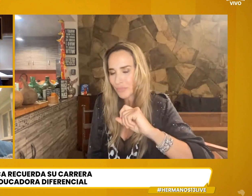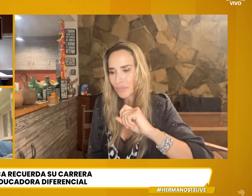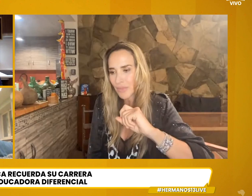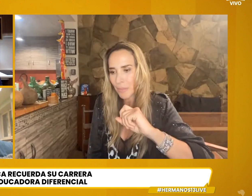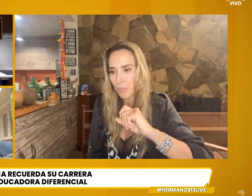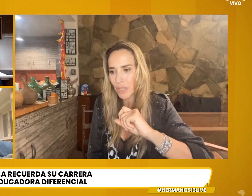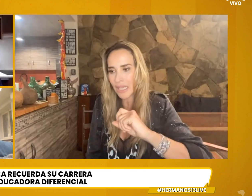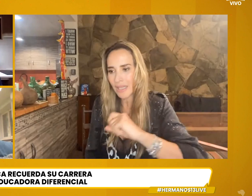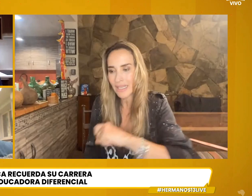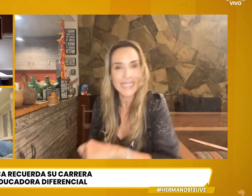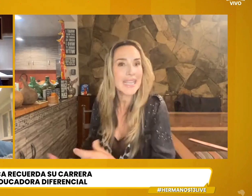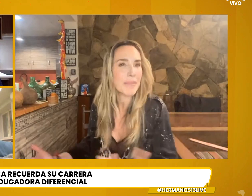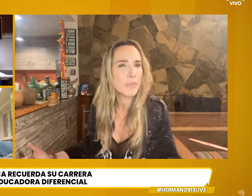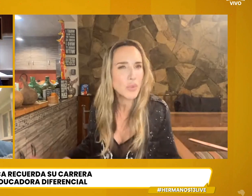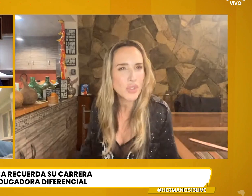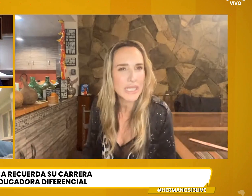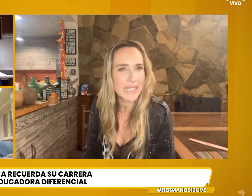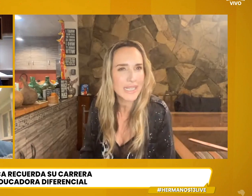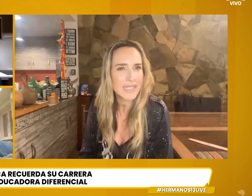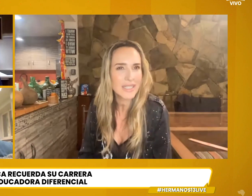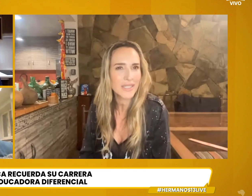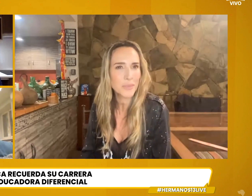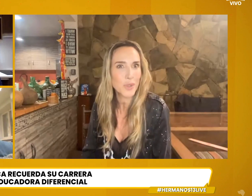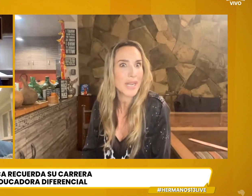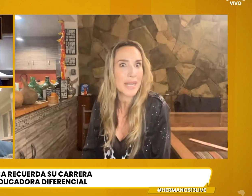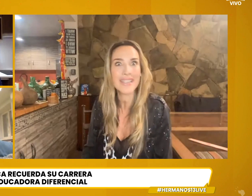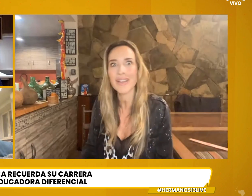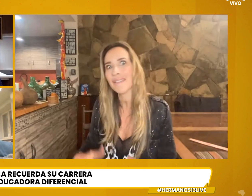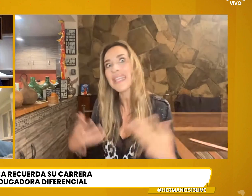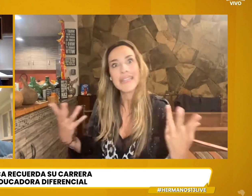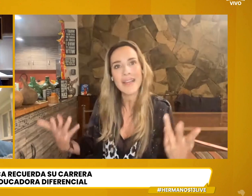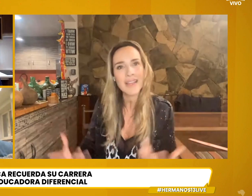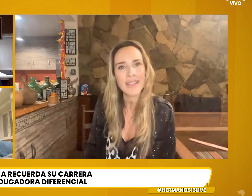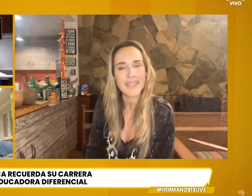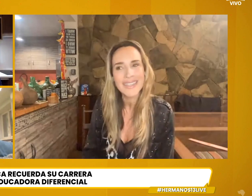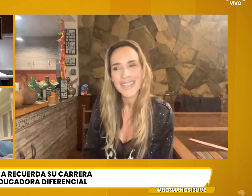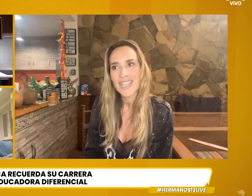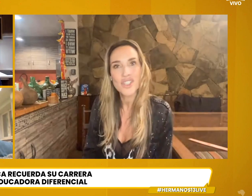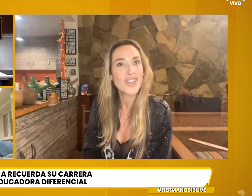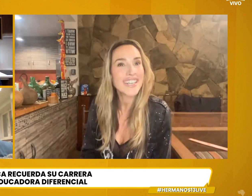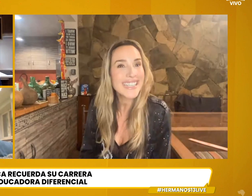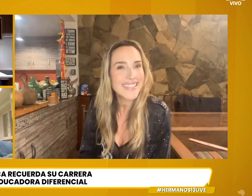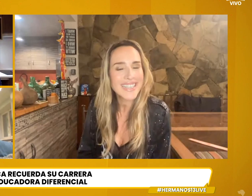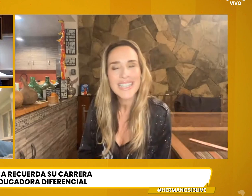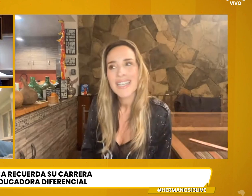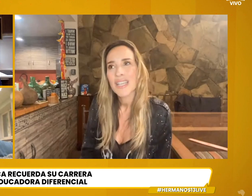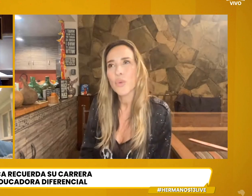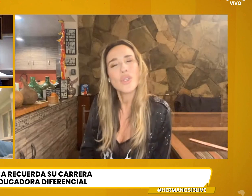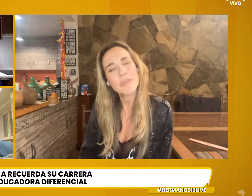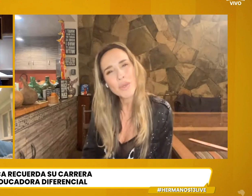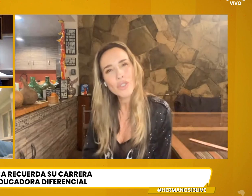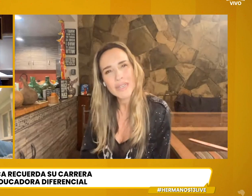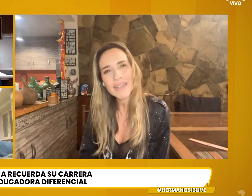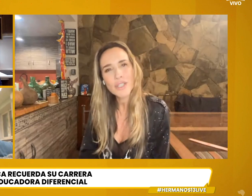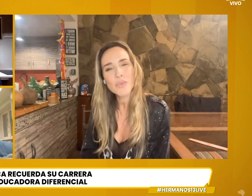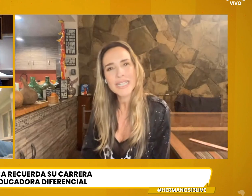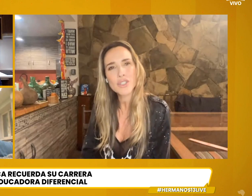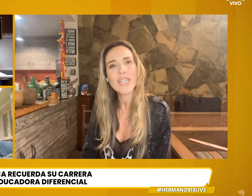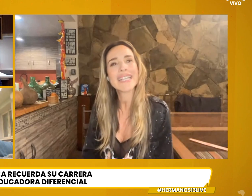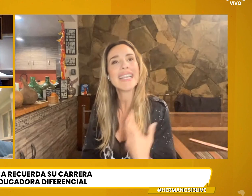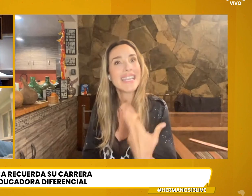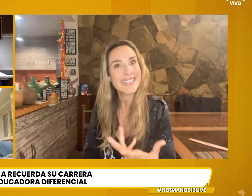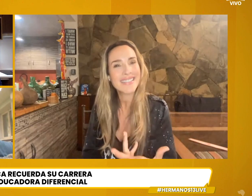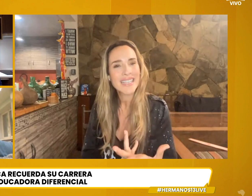diferencial, porque hacían más música y era un programa lleno de vida, de sonrisa. Uno también cuando trabaja